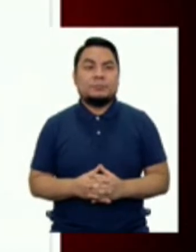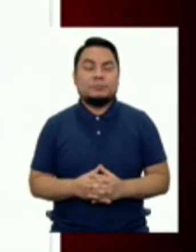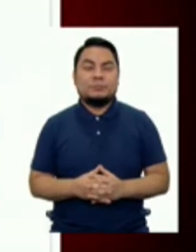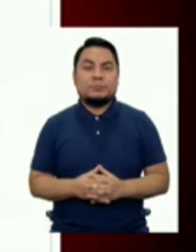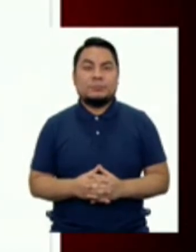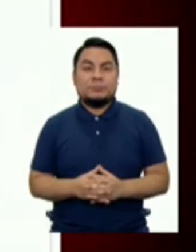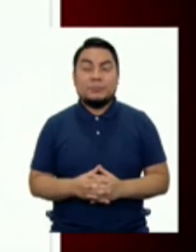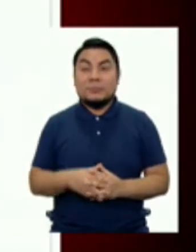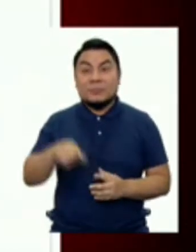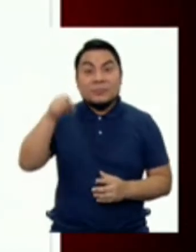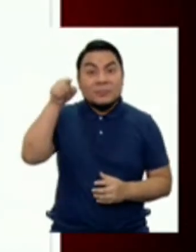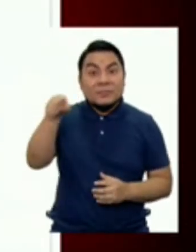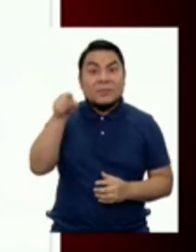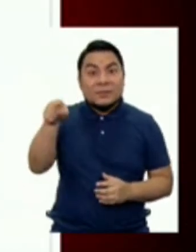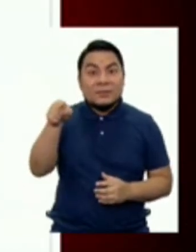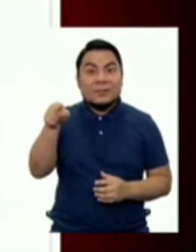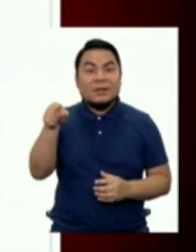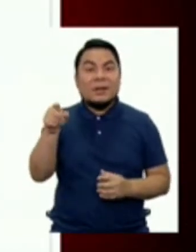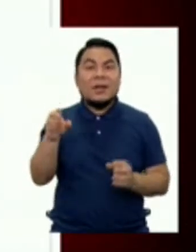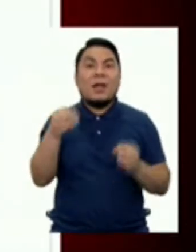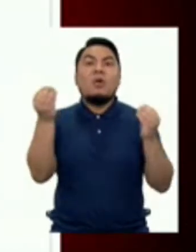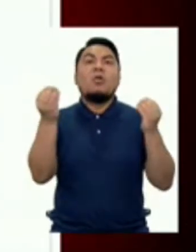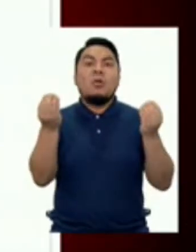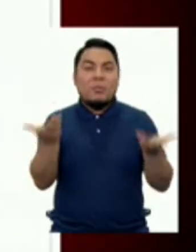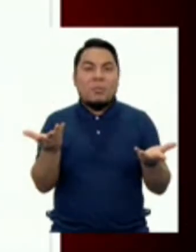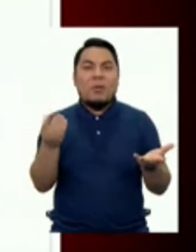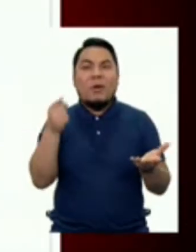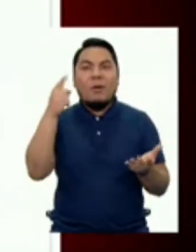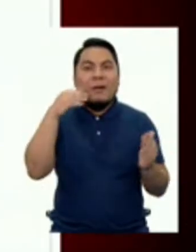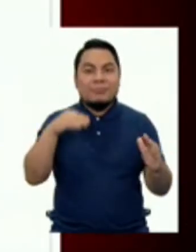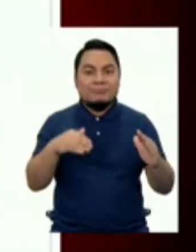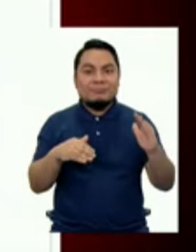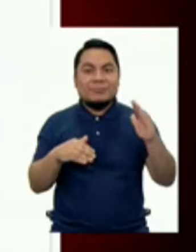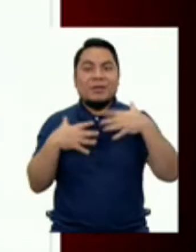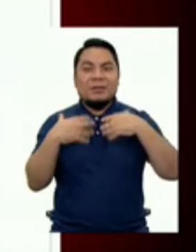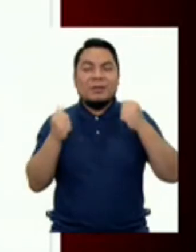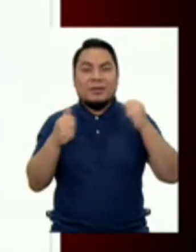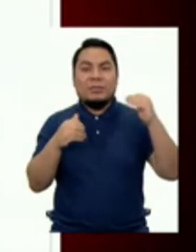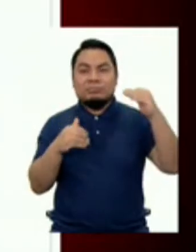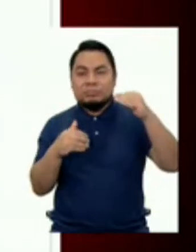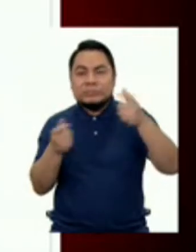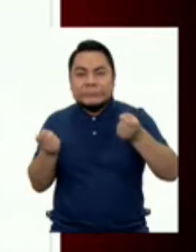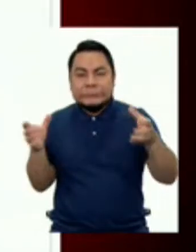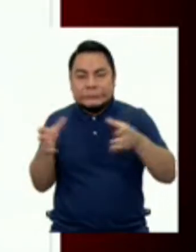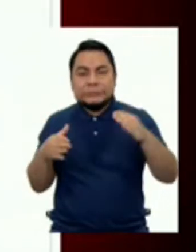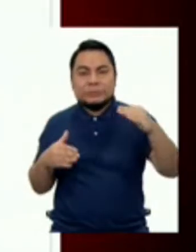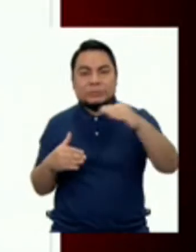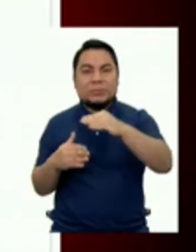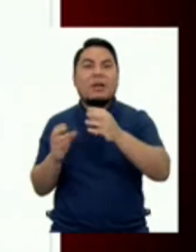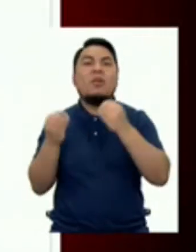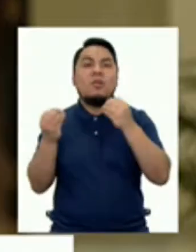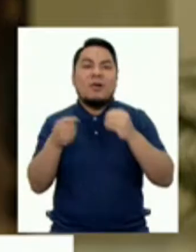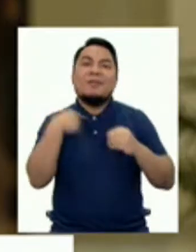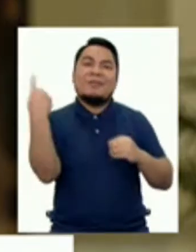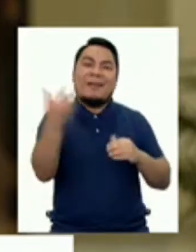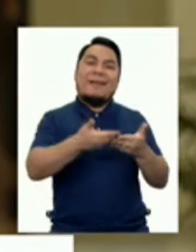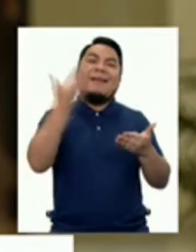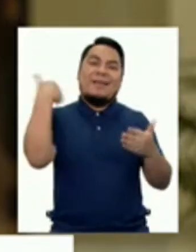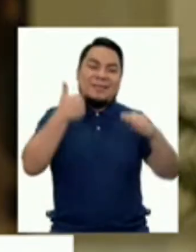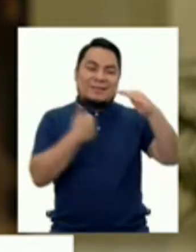Y esto se ha logrado con la cuarentena. Esta es la contención que hemos logrado, ¿no? Pero la